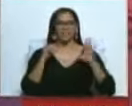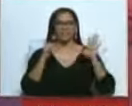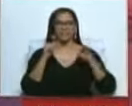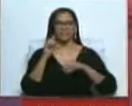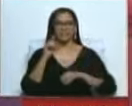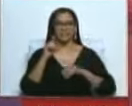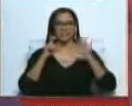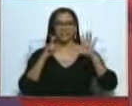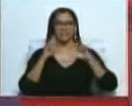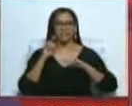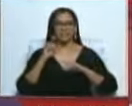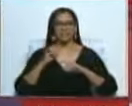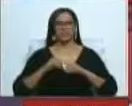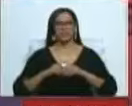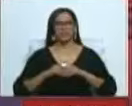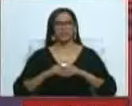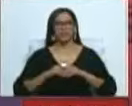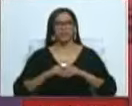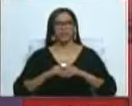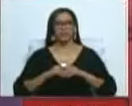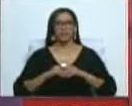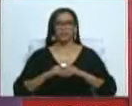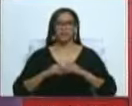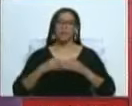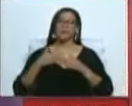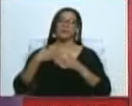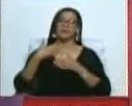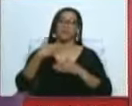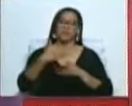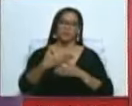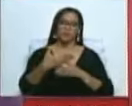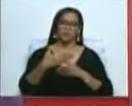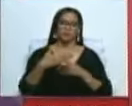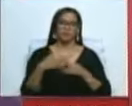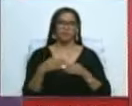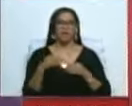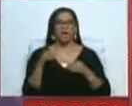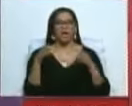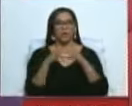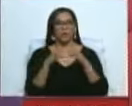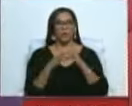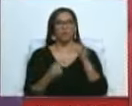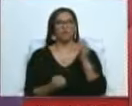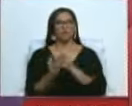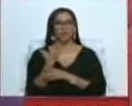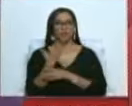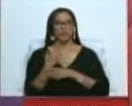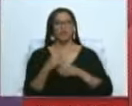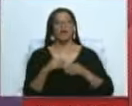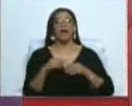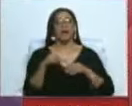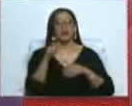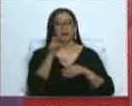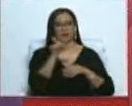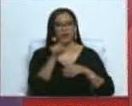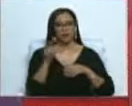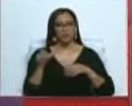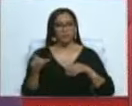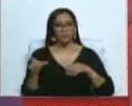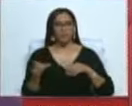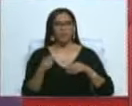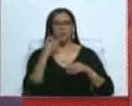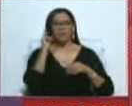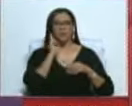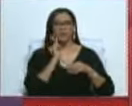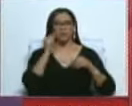70, que precedió a la generación fundadora, a la generación bolivariana, que con Chávez